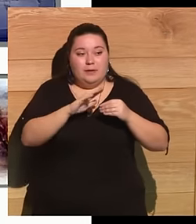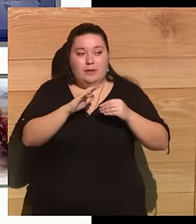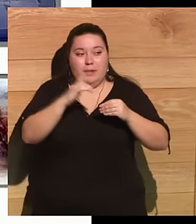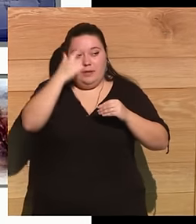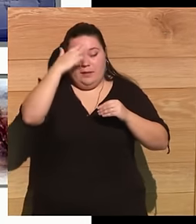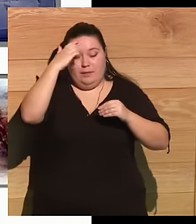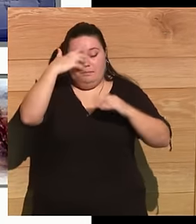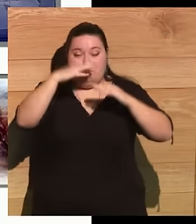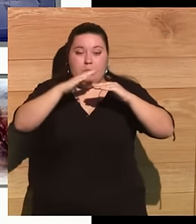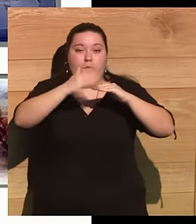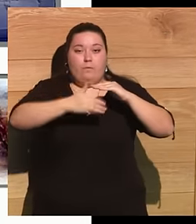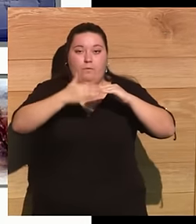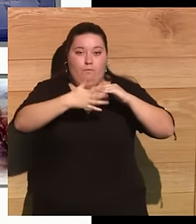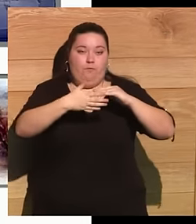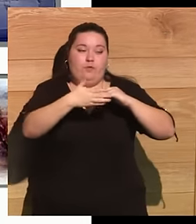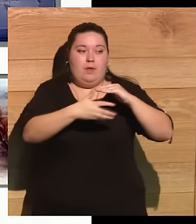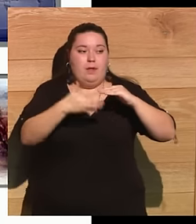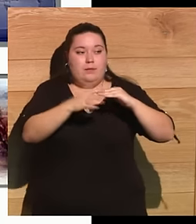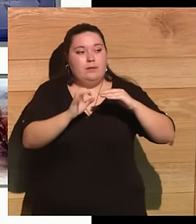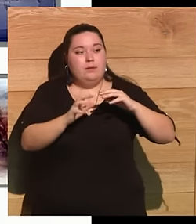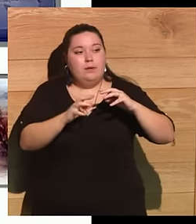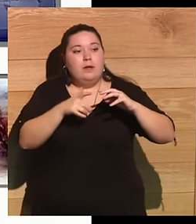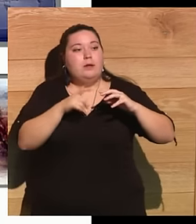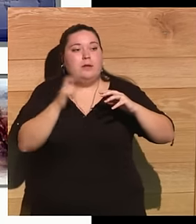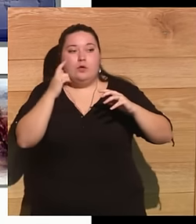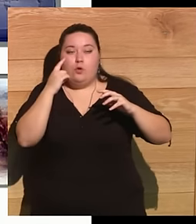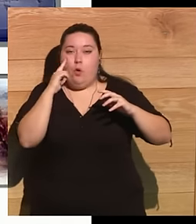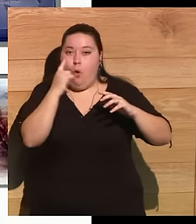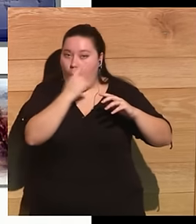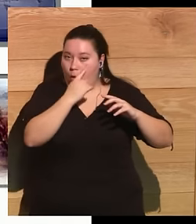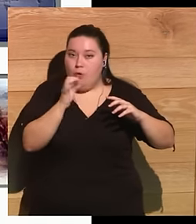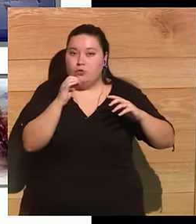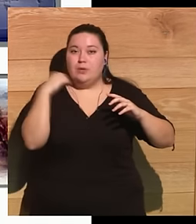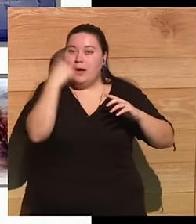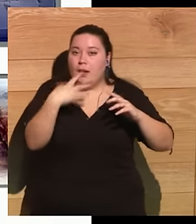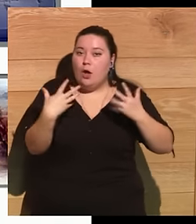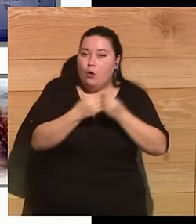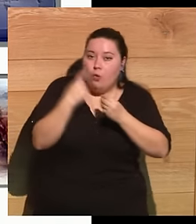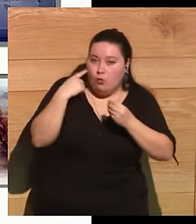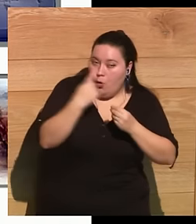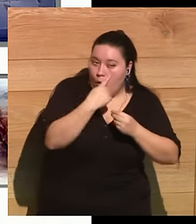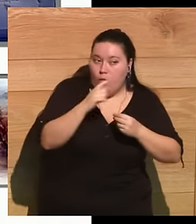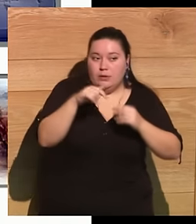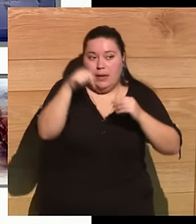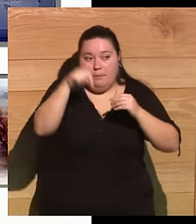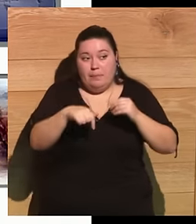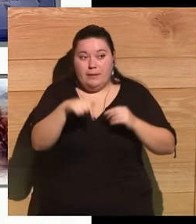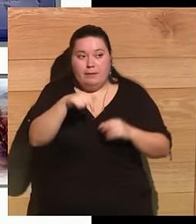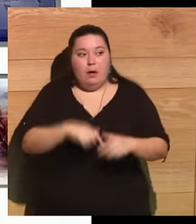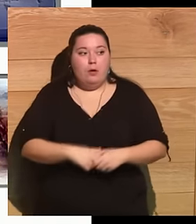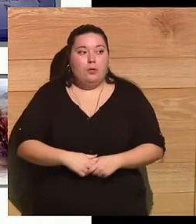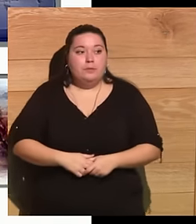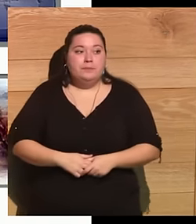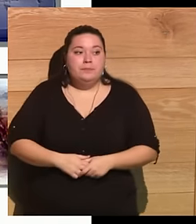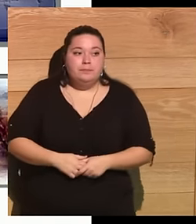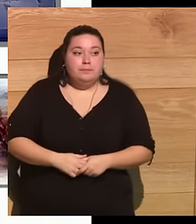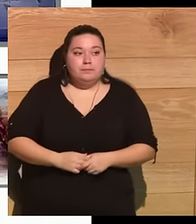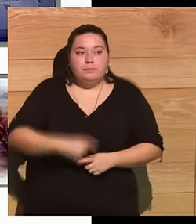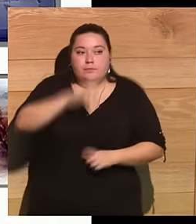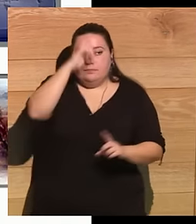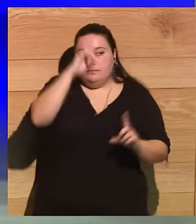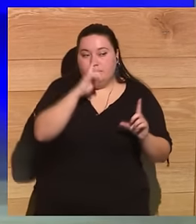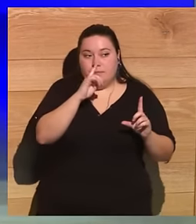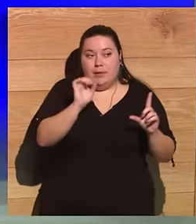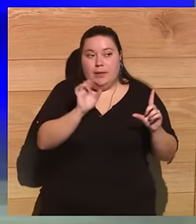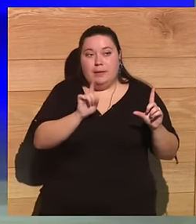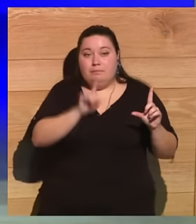corteza frontal. Pues, por ejemplo, pues aquí vemos ojos, hay una cara con ojos, en la parte de abajo, en la imagen, lo que se puede